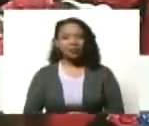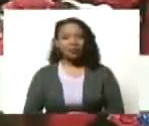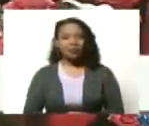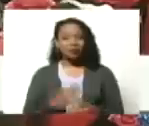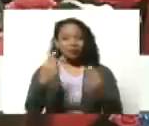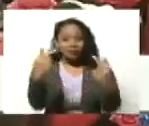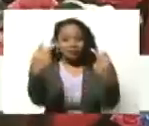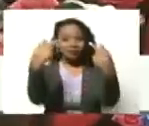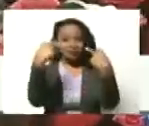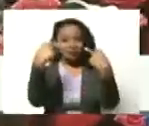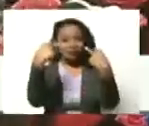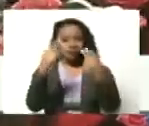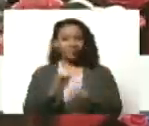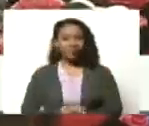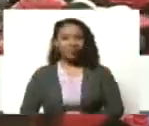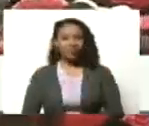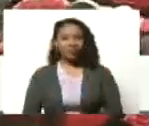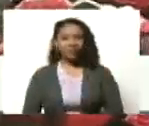Miren,